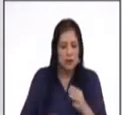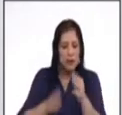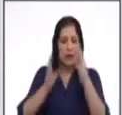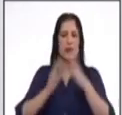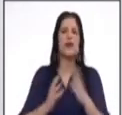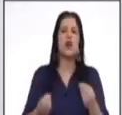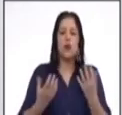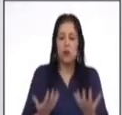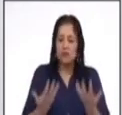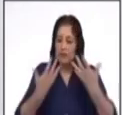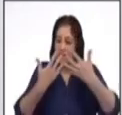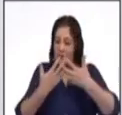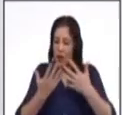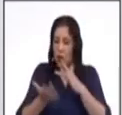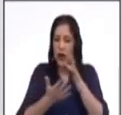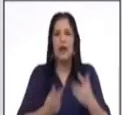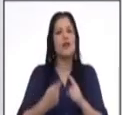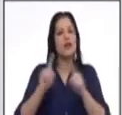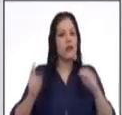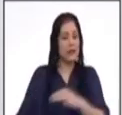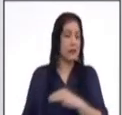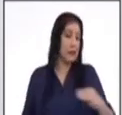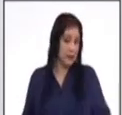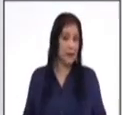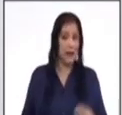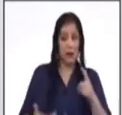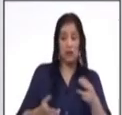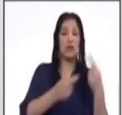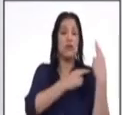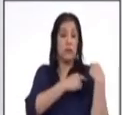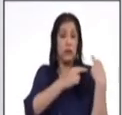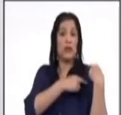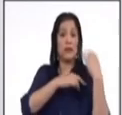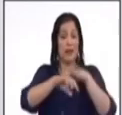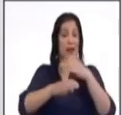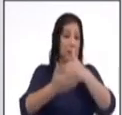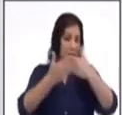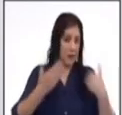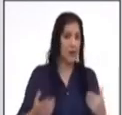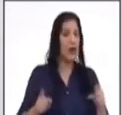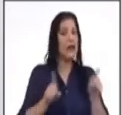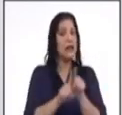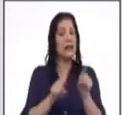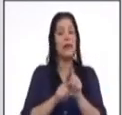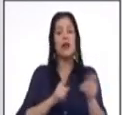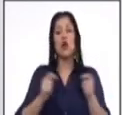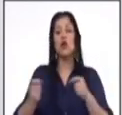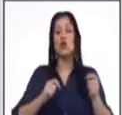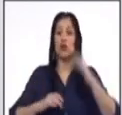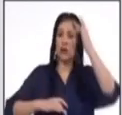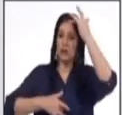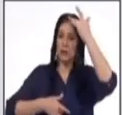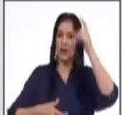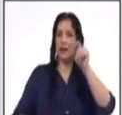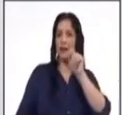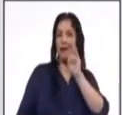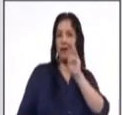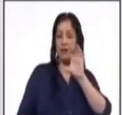de articulación entre los sectores involucrados en la prevención y el control de la